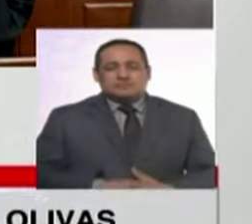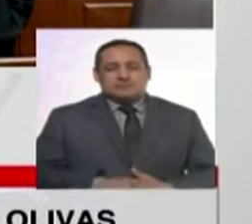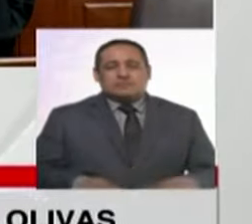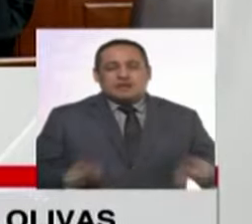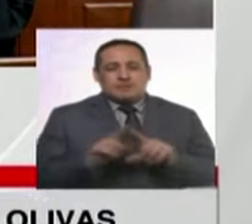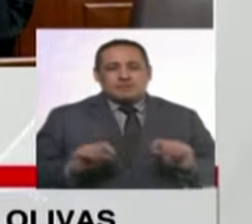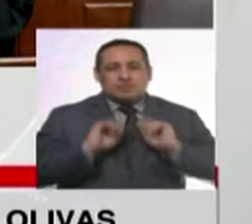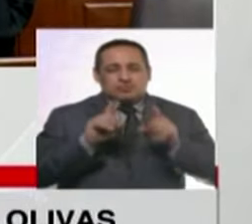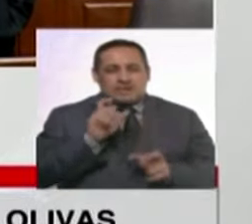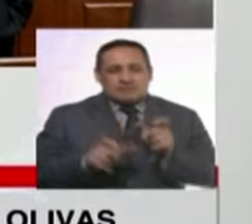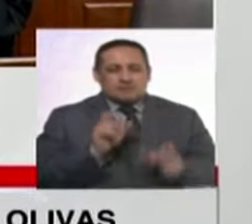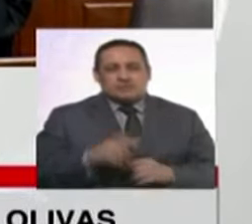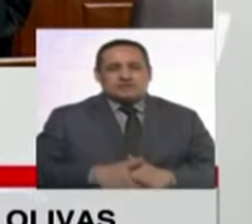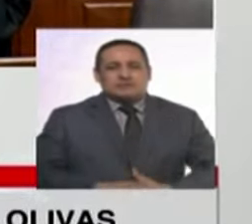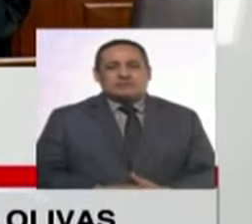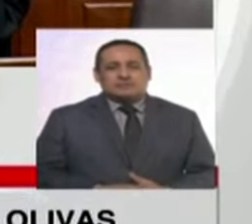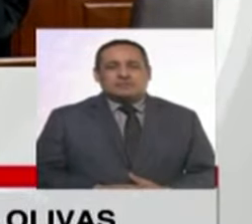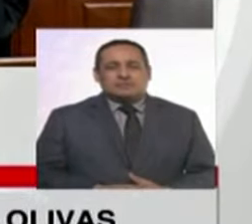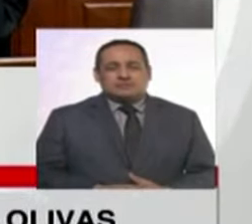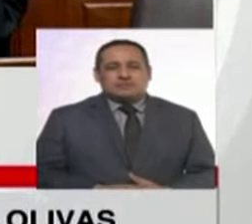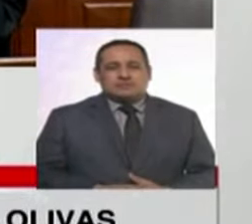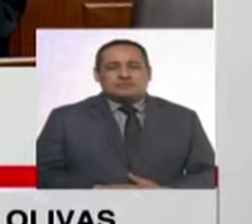preguntar a la gente